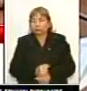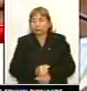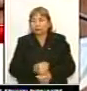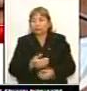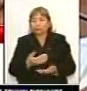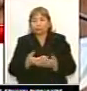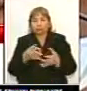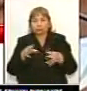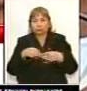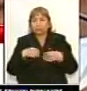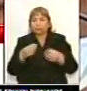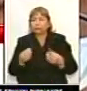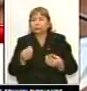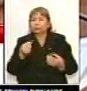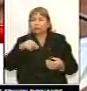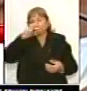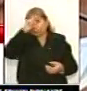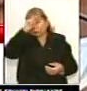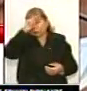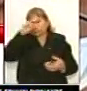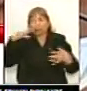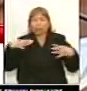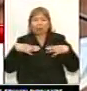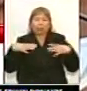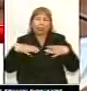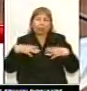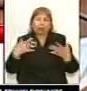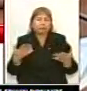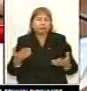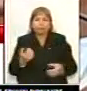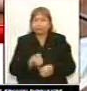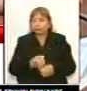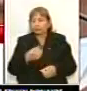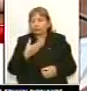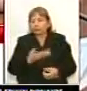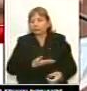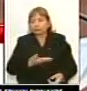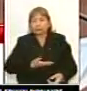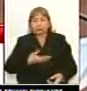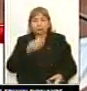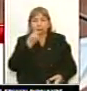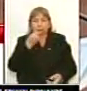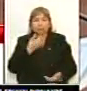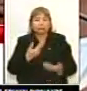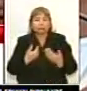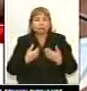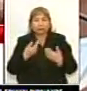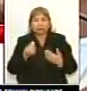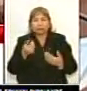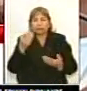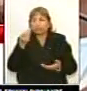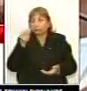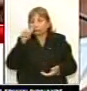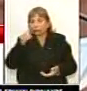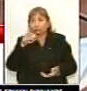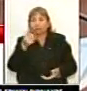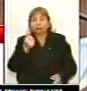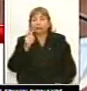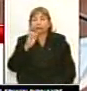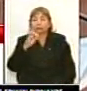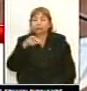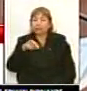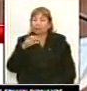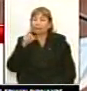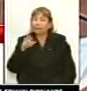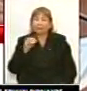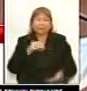ha aprobado. ¿Por qué? Porque en el Perú siempre hay desocupación, señor. Pero se mueren de hambre esas personas y tienen su dinero en las AFPs. Y como se dice,